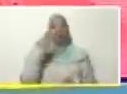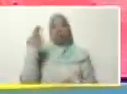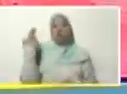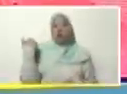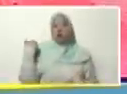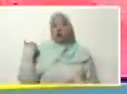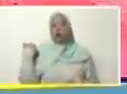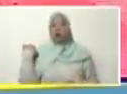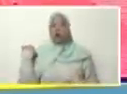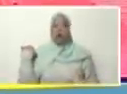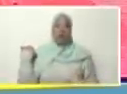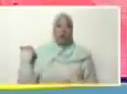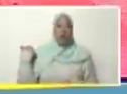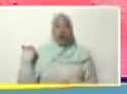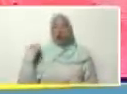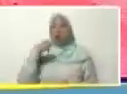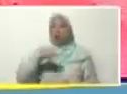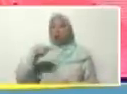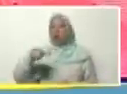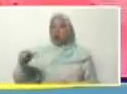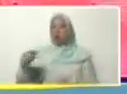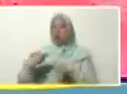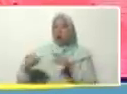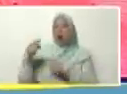racista, clasista,